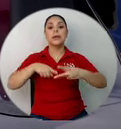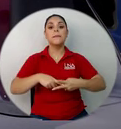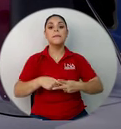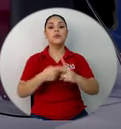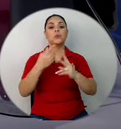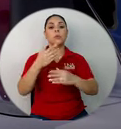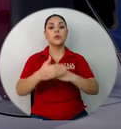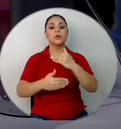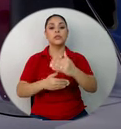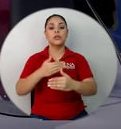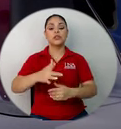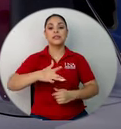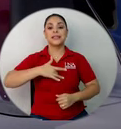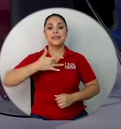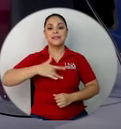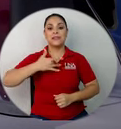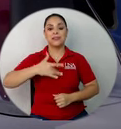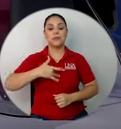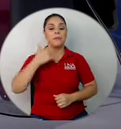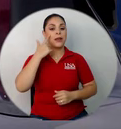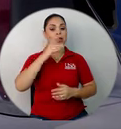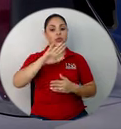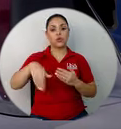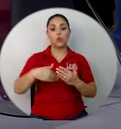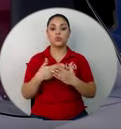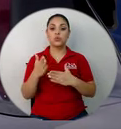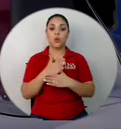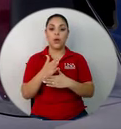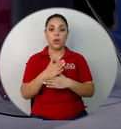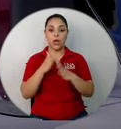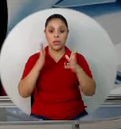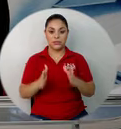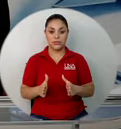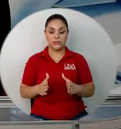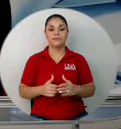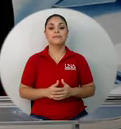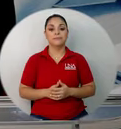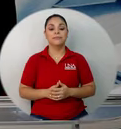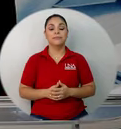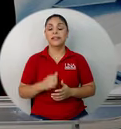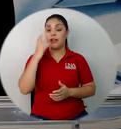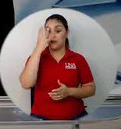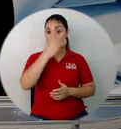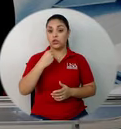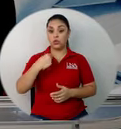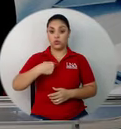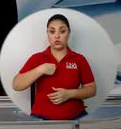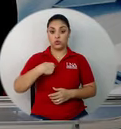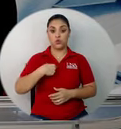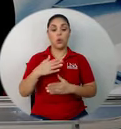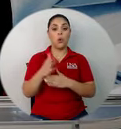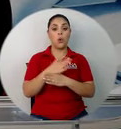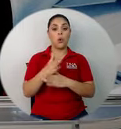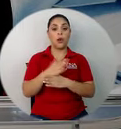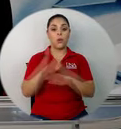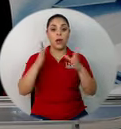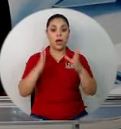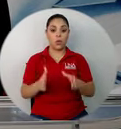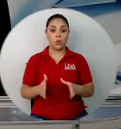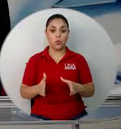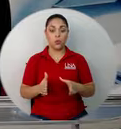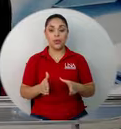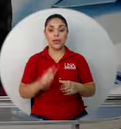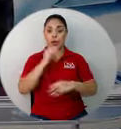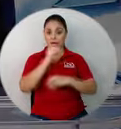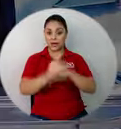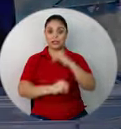un proceso de sensibilización hacia todos los colaboradores. Qué bonito que es, siendo yo el colaborador de una